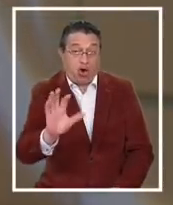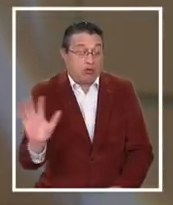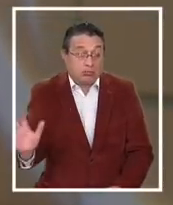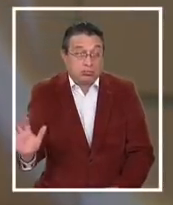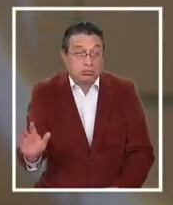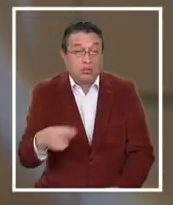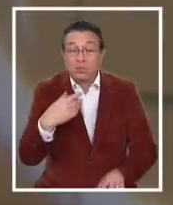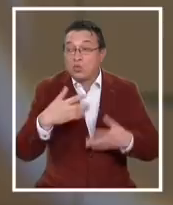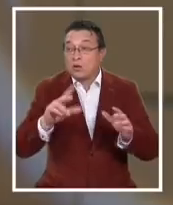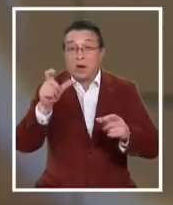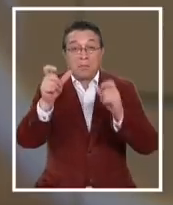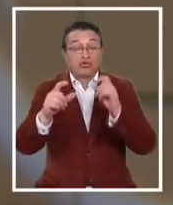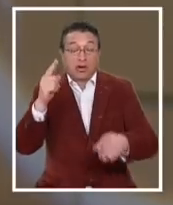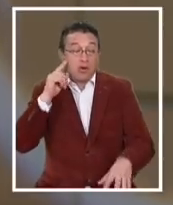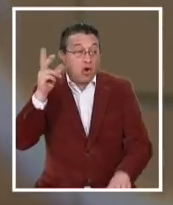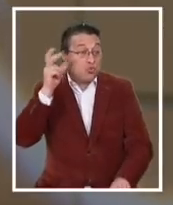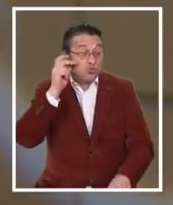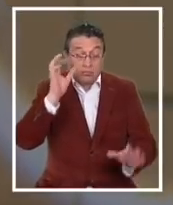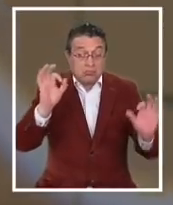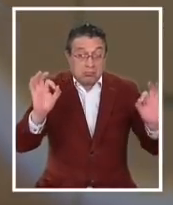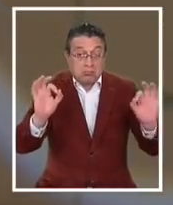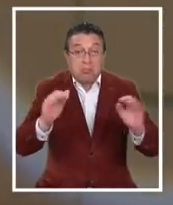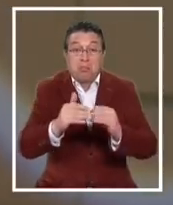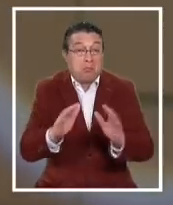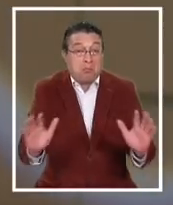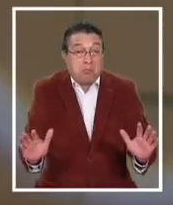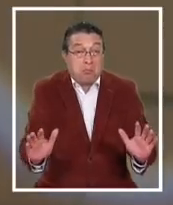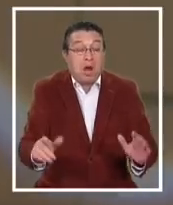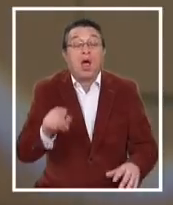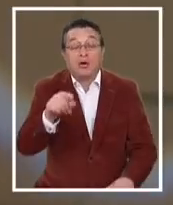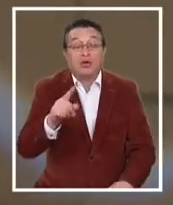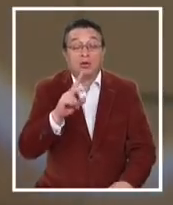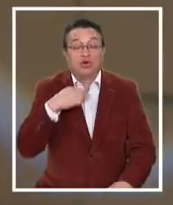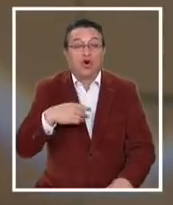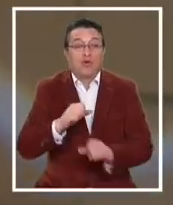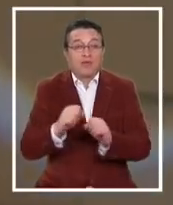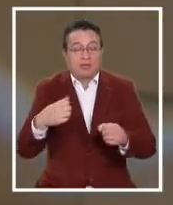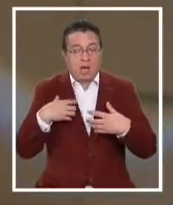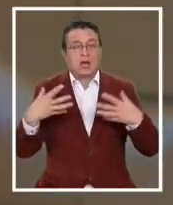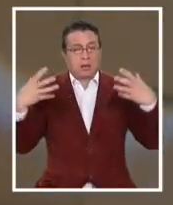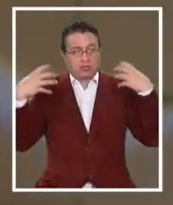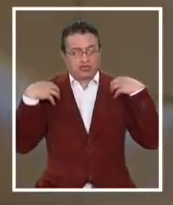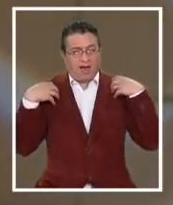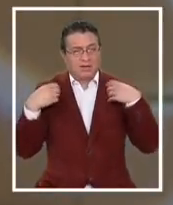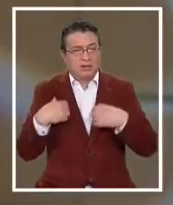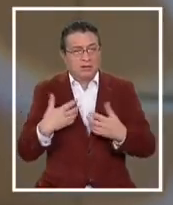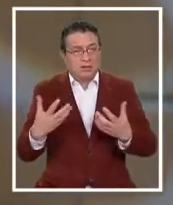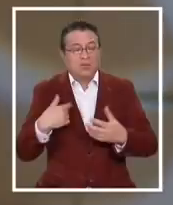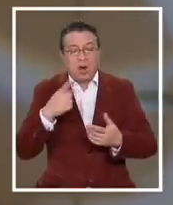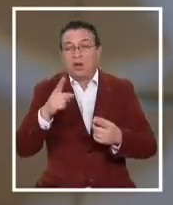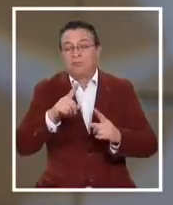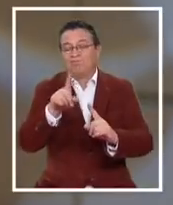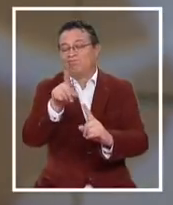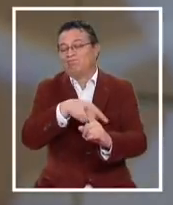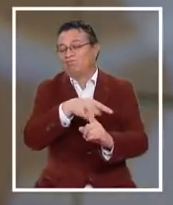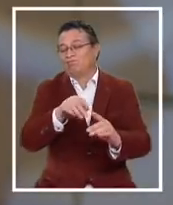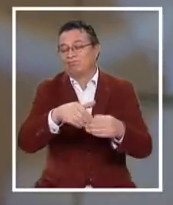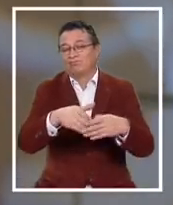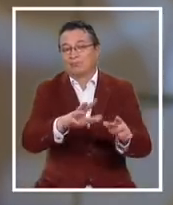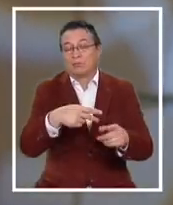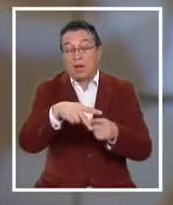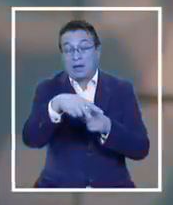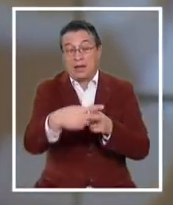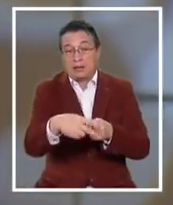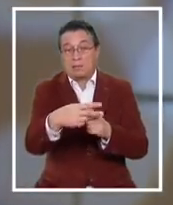escucha lo entendería de esa manera. Sería irresponsable de mi parte, como parlamentario, descartar de manera categórica una